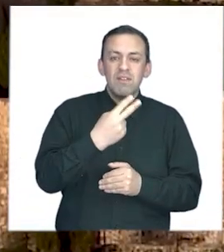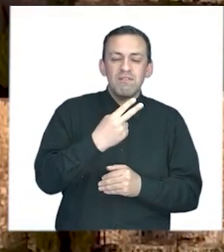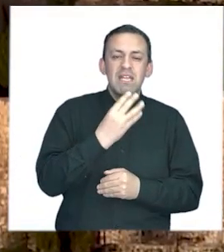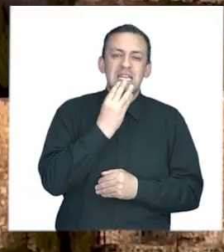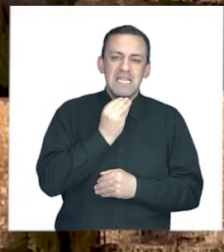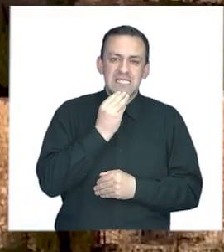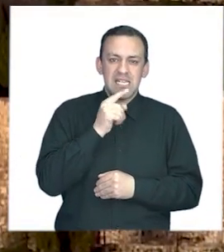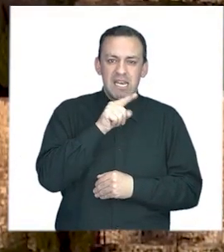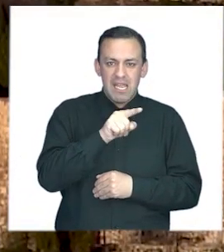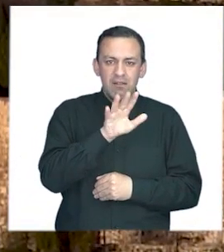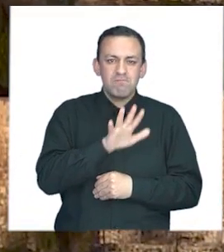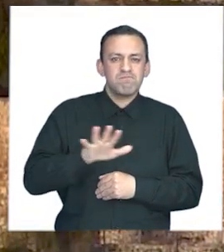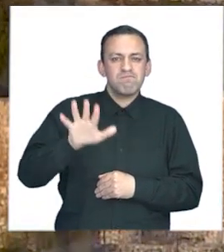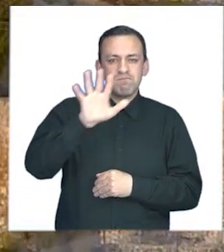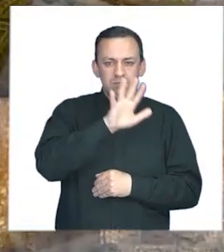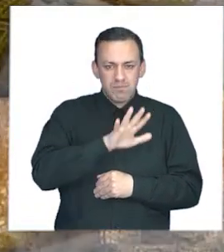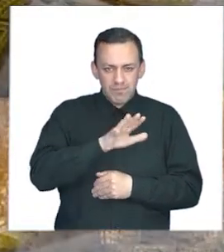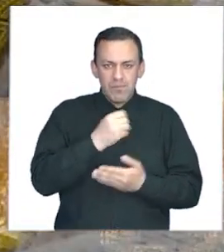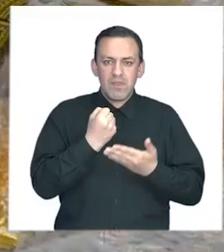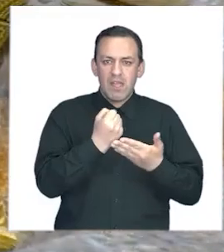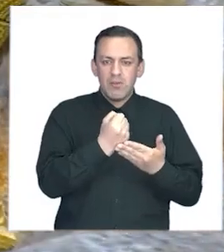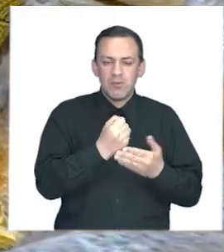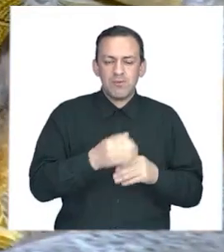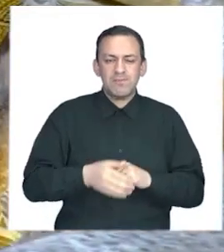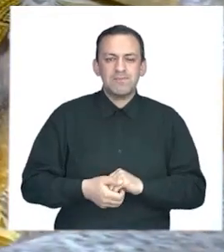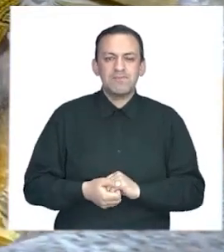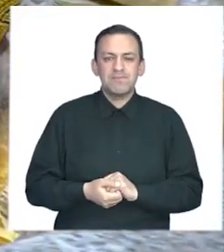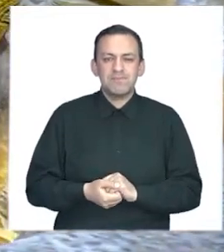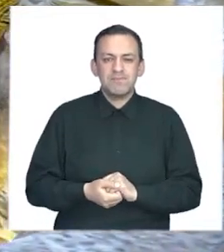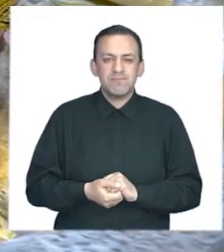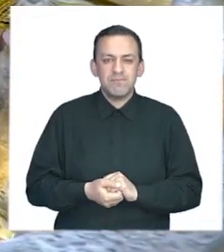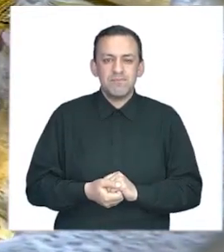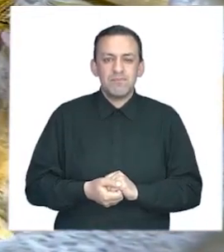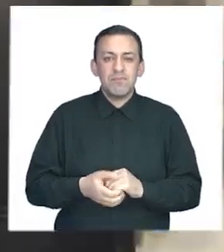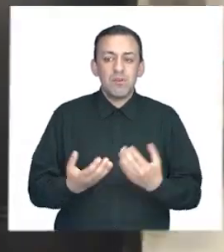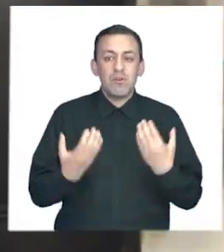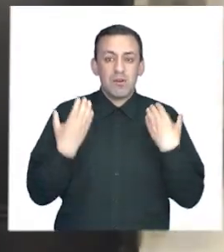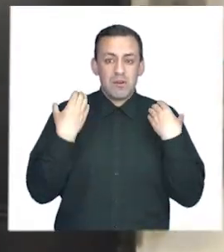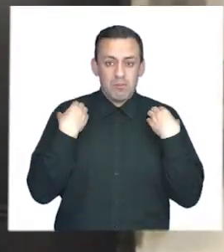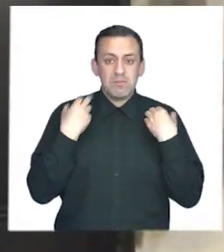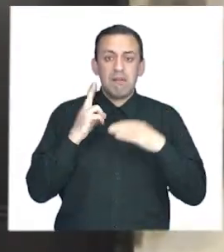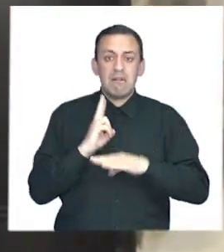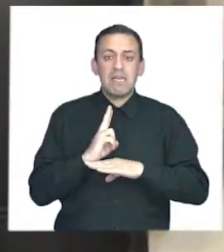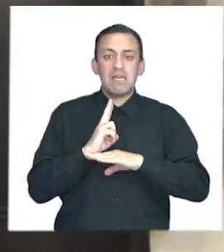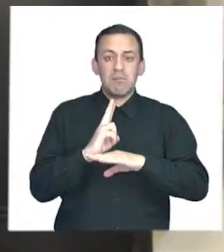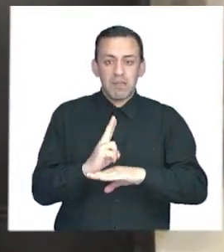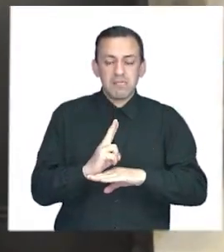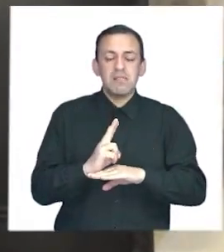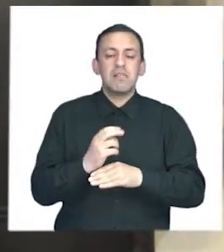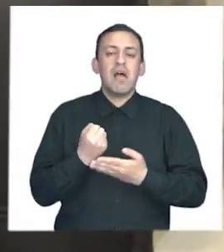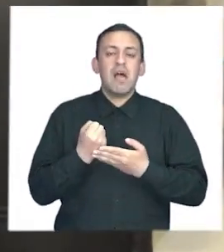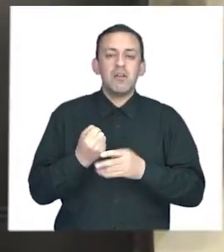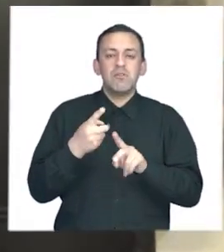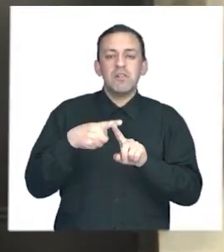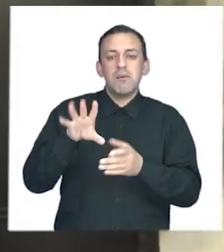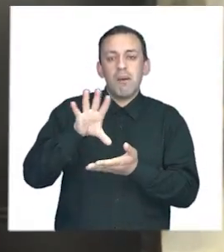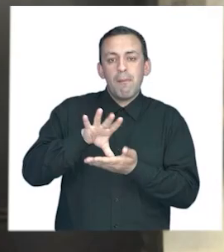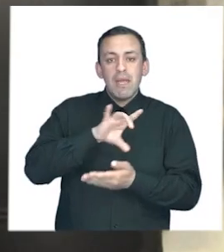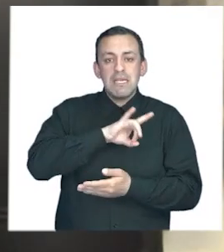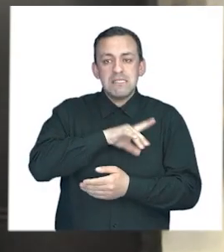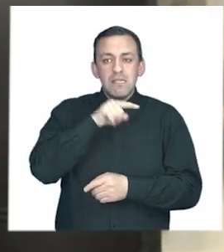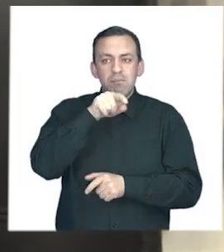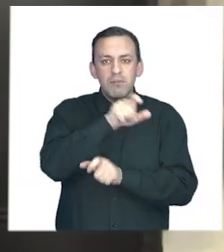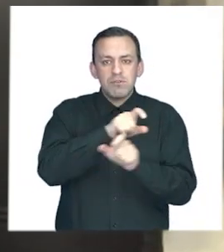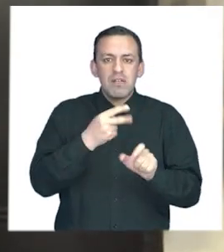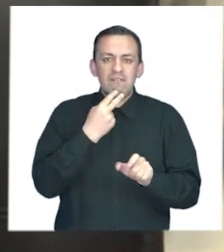político regional en Medio Oriente y en los territorios. Bueno, como diplomáticos representamos los intereses de nuestro país y también